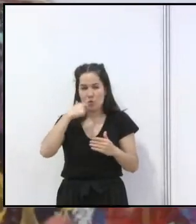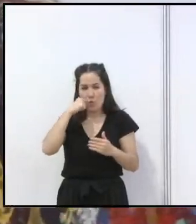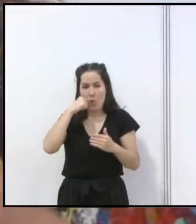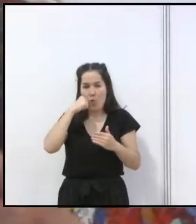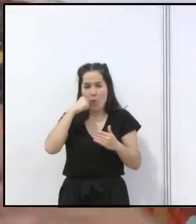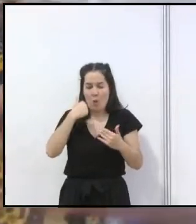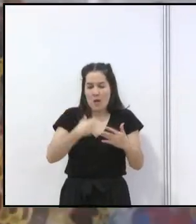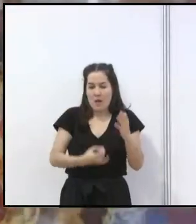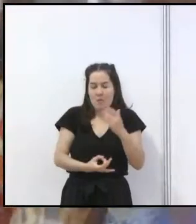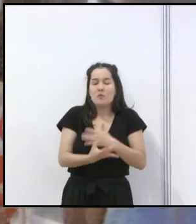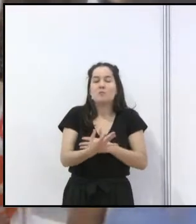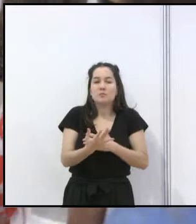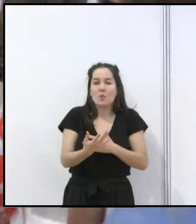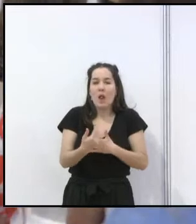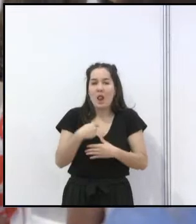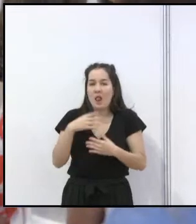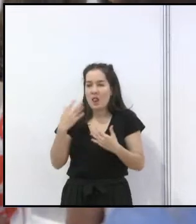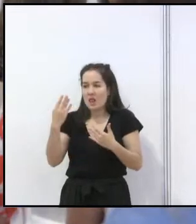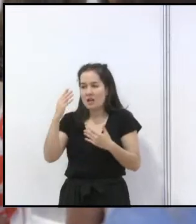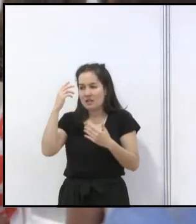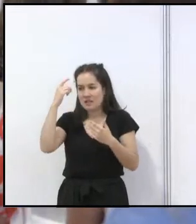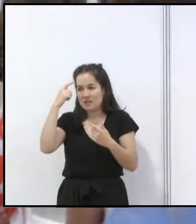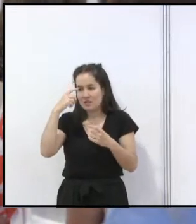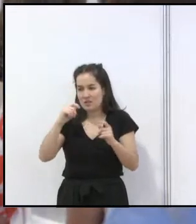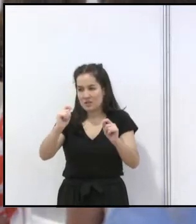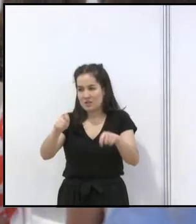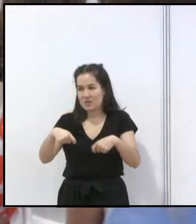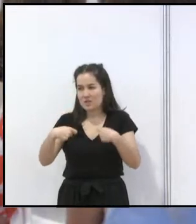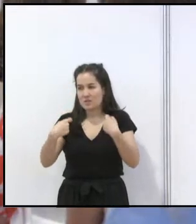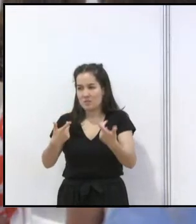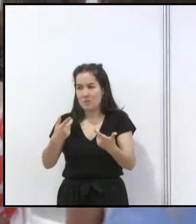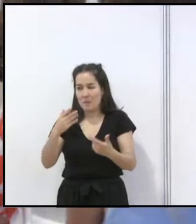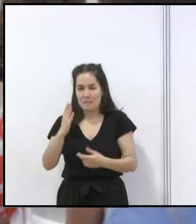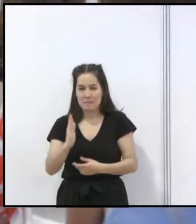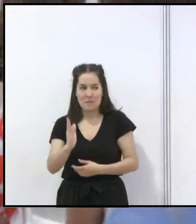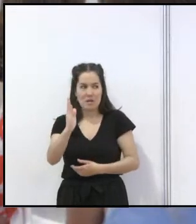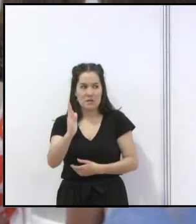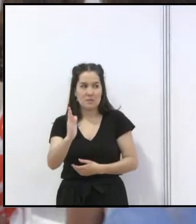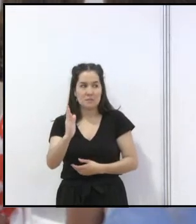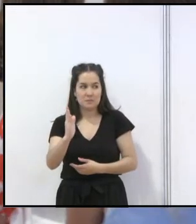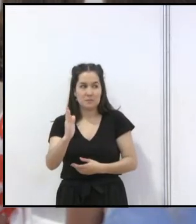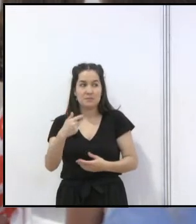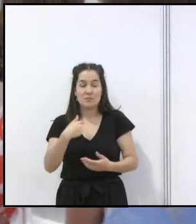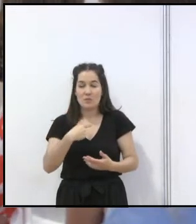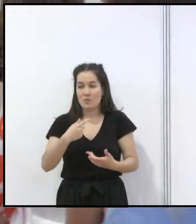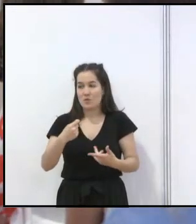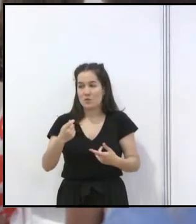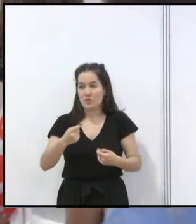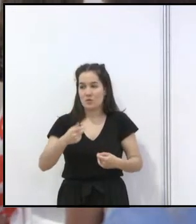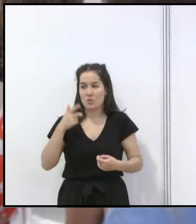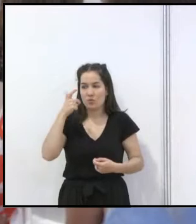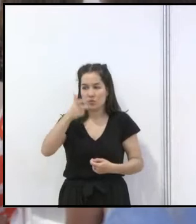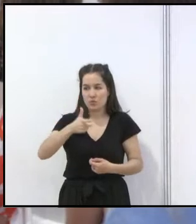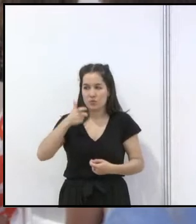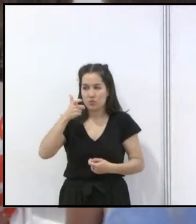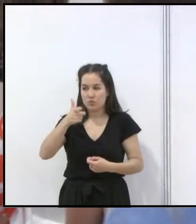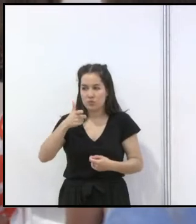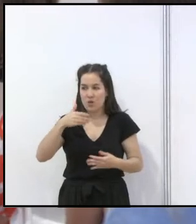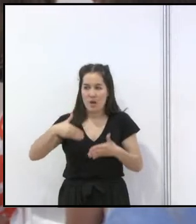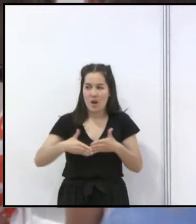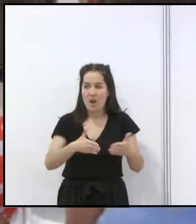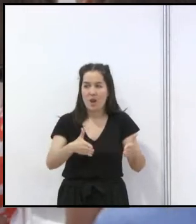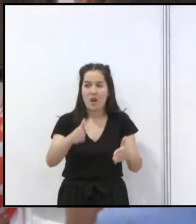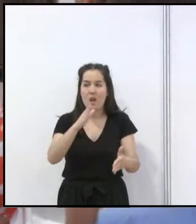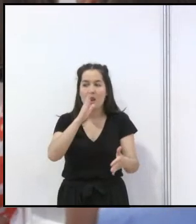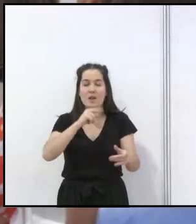daño ecológico, ¿no? Ese daño que se extiende no solamente en espacio, sino en tiempo, ¿no? Porque contaminamos un río y vaya a saber cómo termina. Y en el